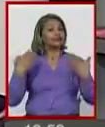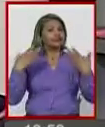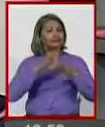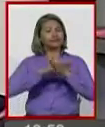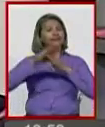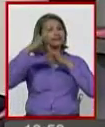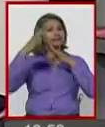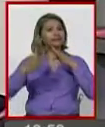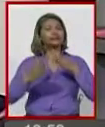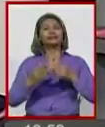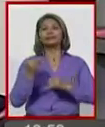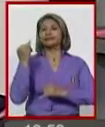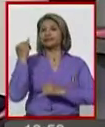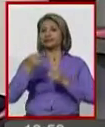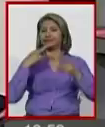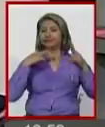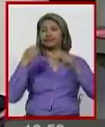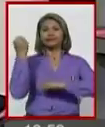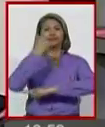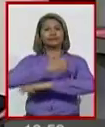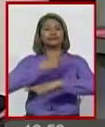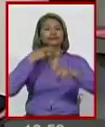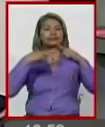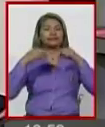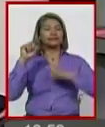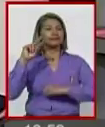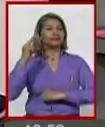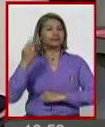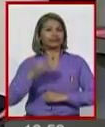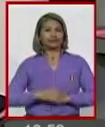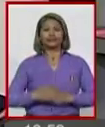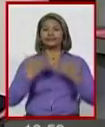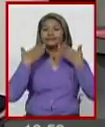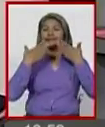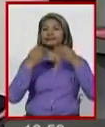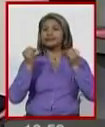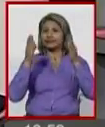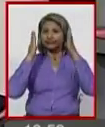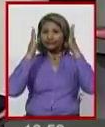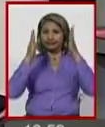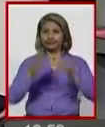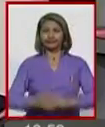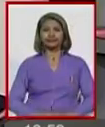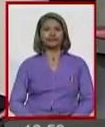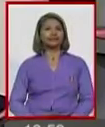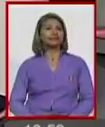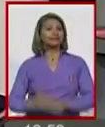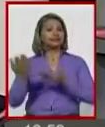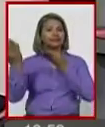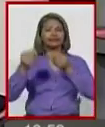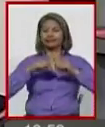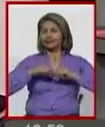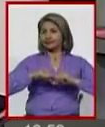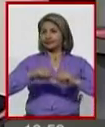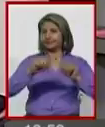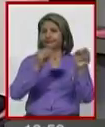esta manera hemos llegado al final de Noticias al Día, segunda edición. Como siempre, agradecemos mucho su preferencia. Le